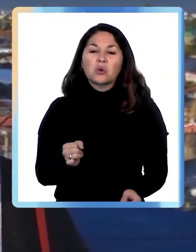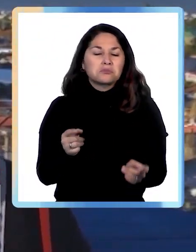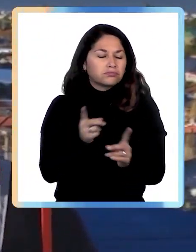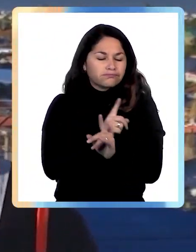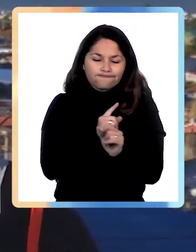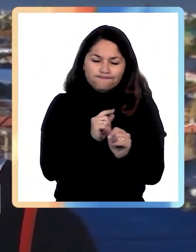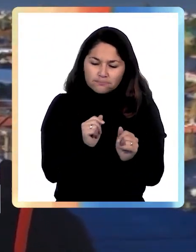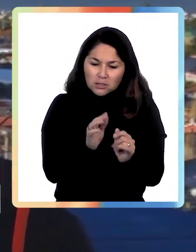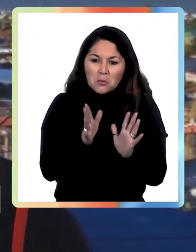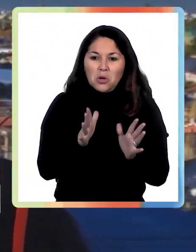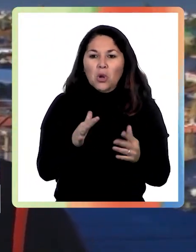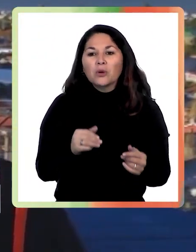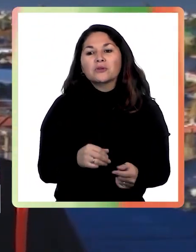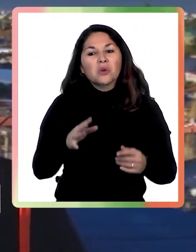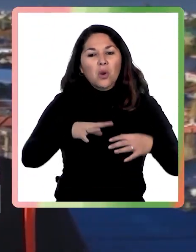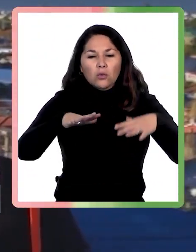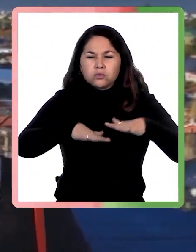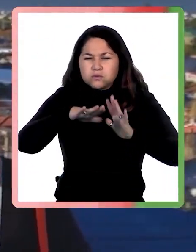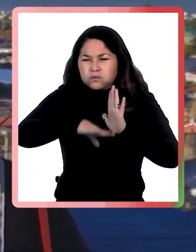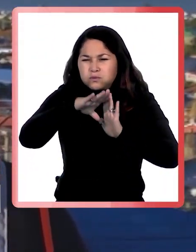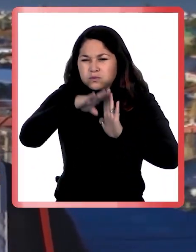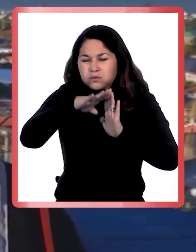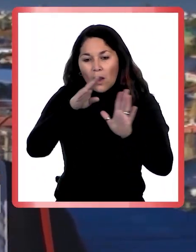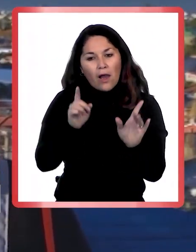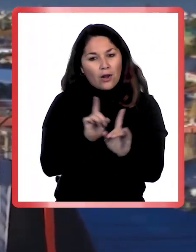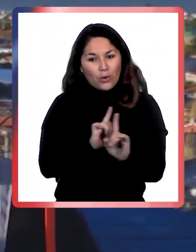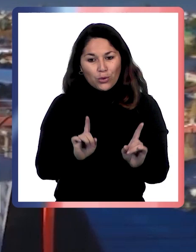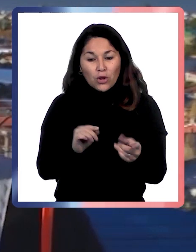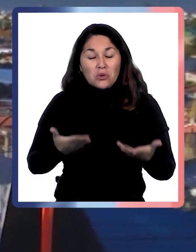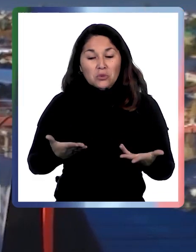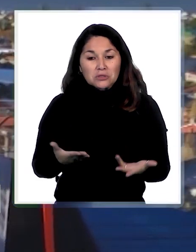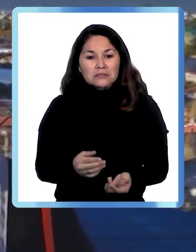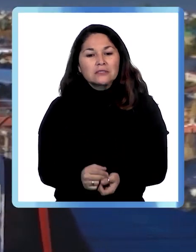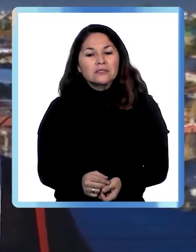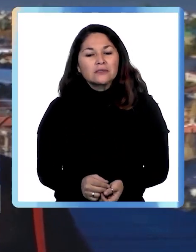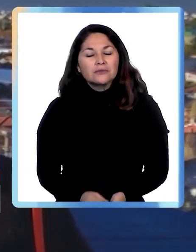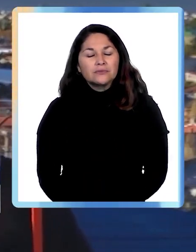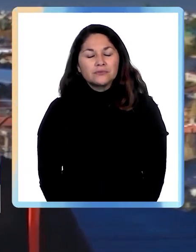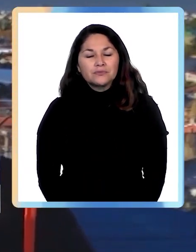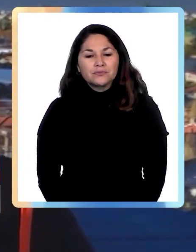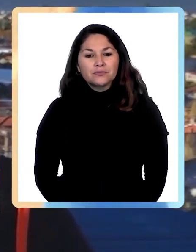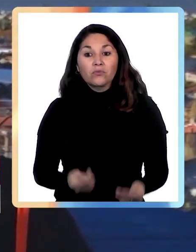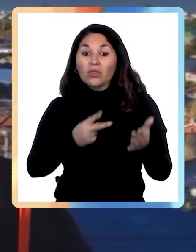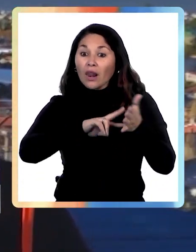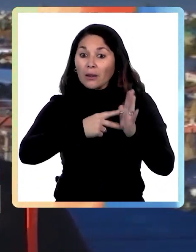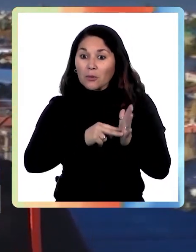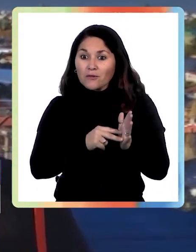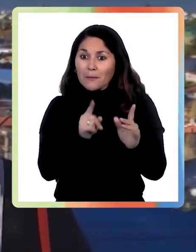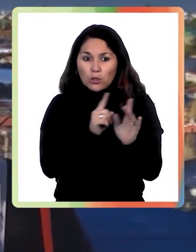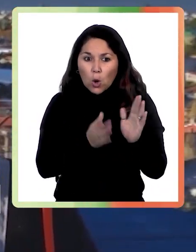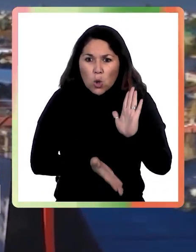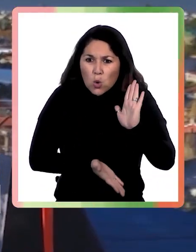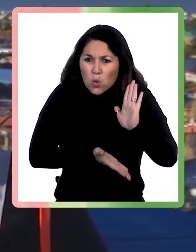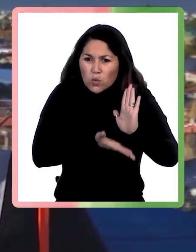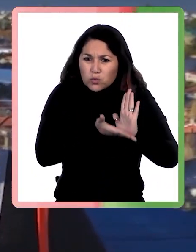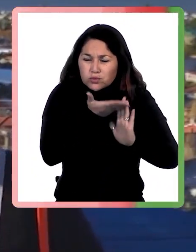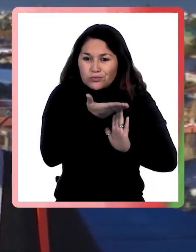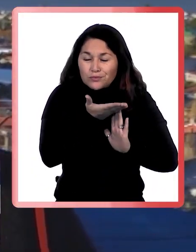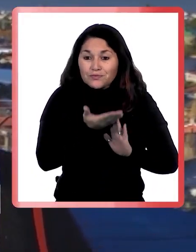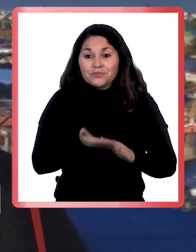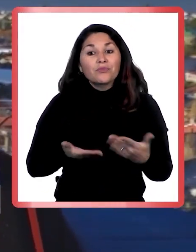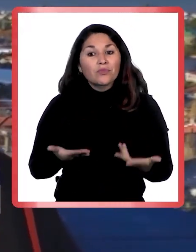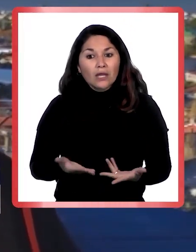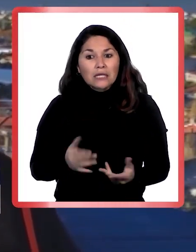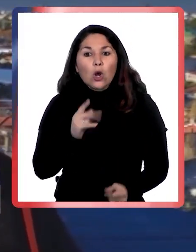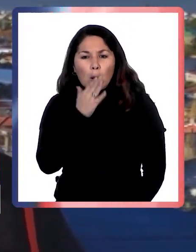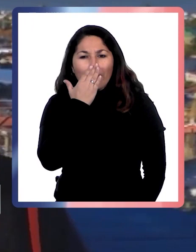no afectó en forma importante el caudal que había aumentado y que produjo este este problema en en la bocatoma de agua y por lo